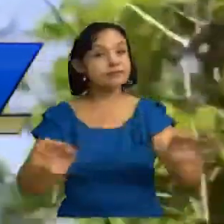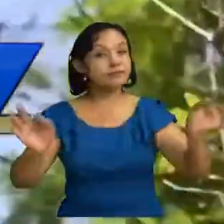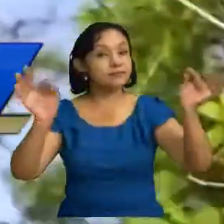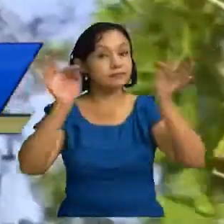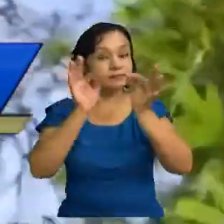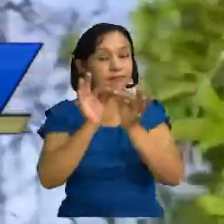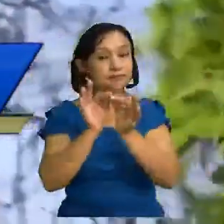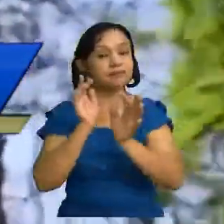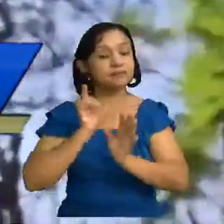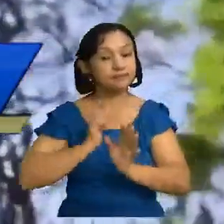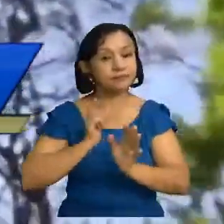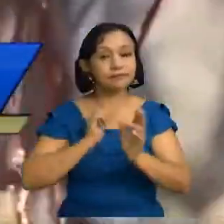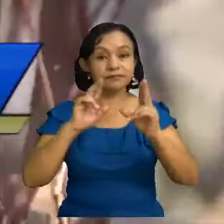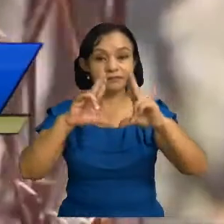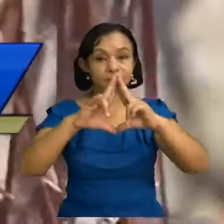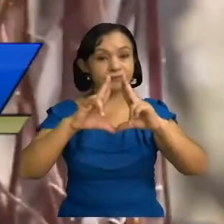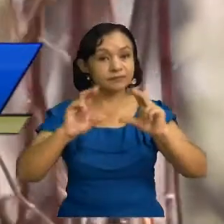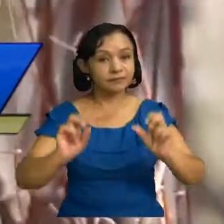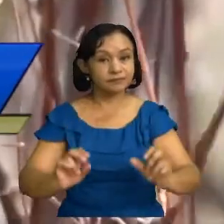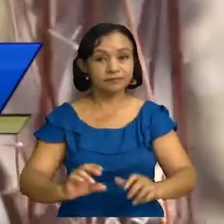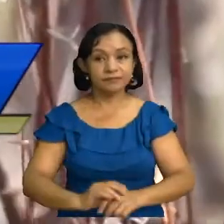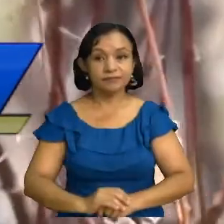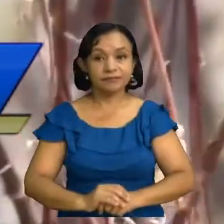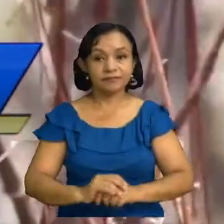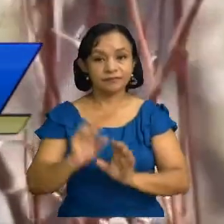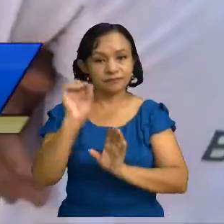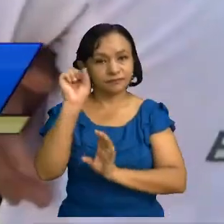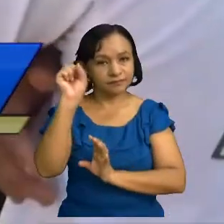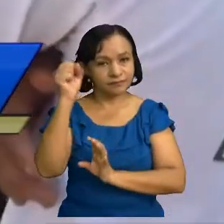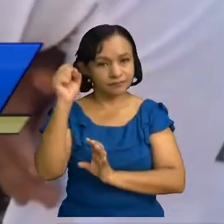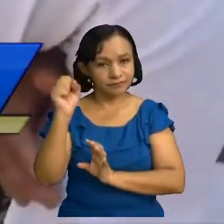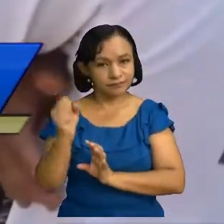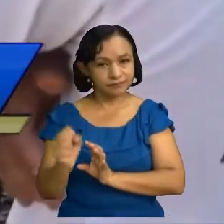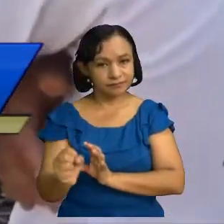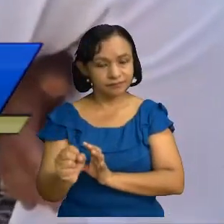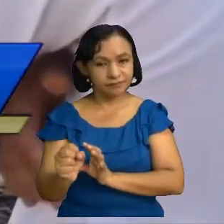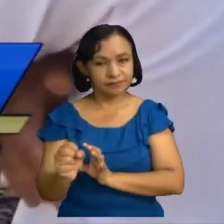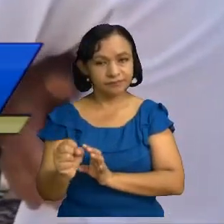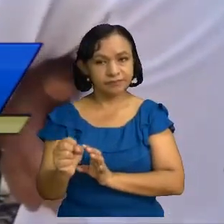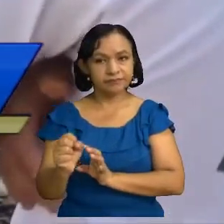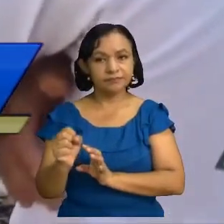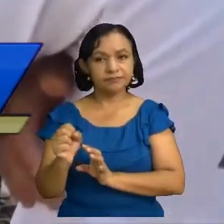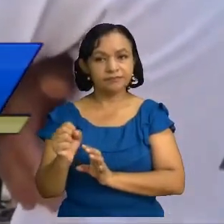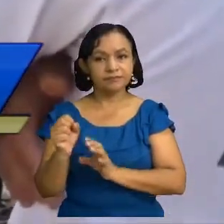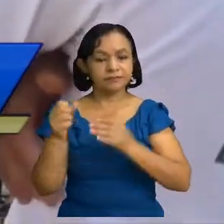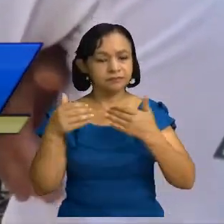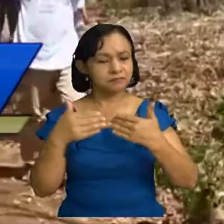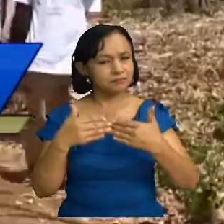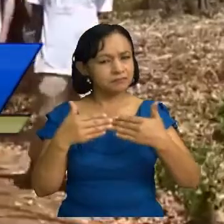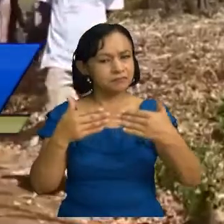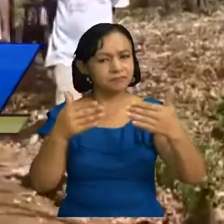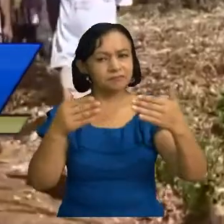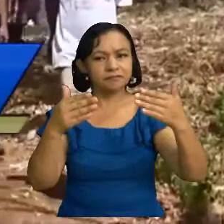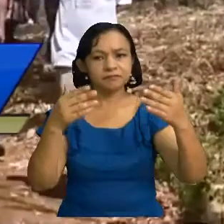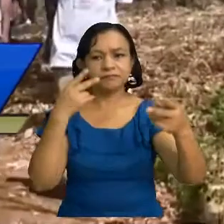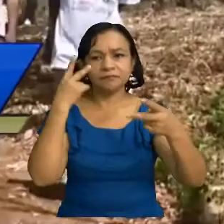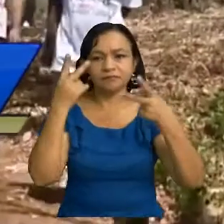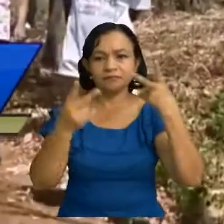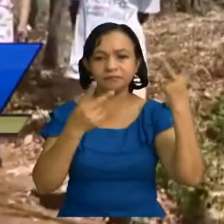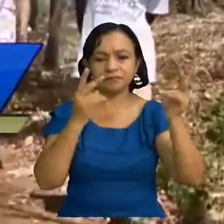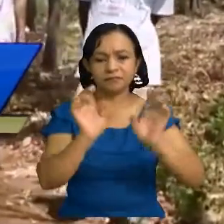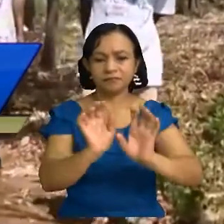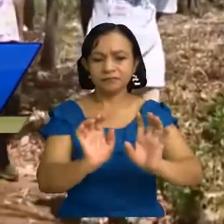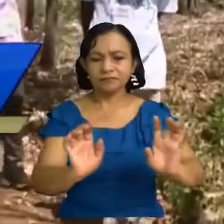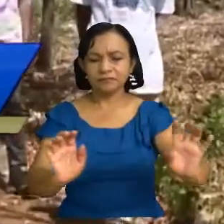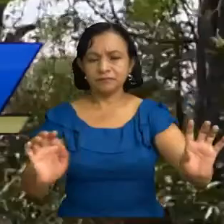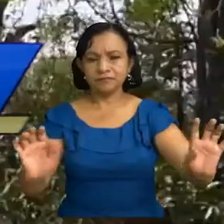riquezas que tiene el país los sábados nosotros tenemos nuestro arboreto nacional la visitación de nuestros niños